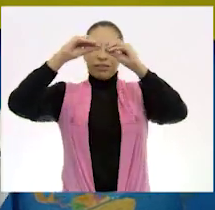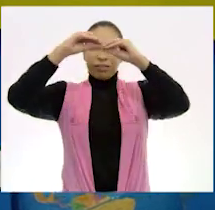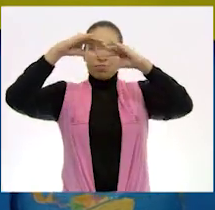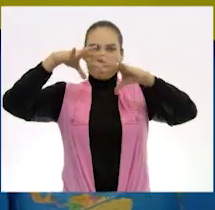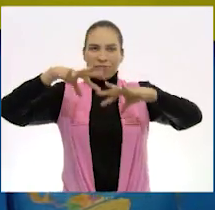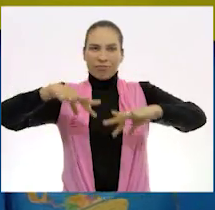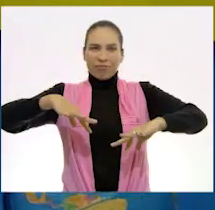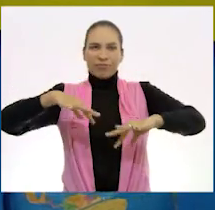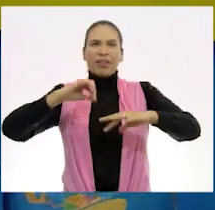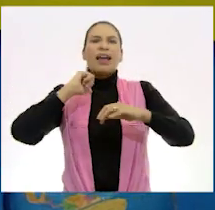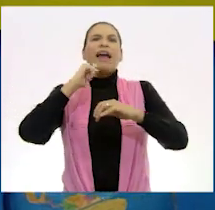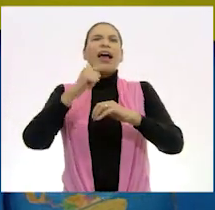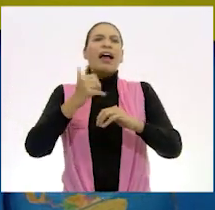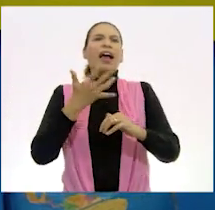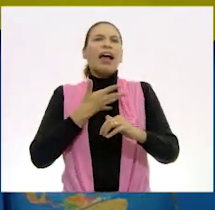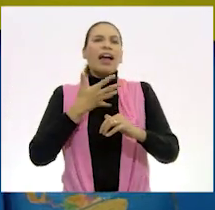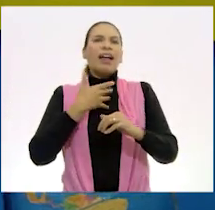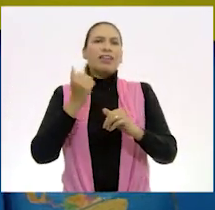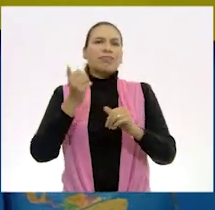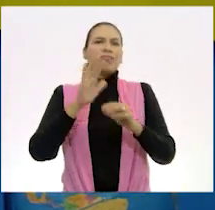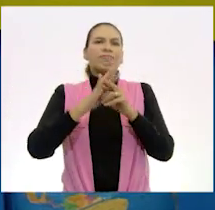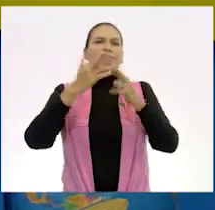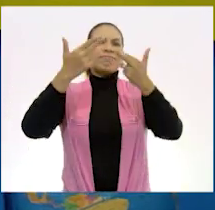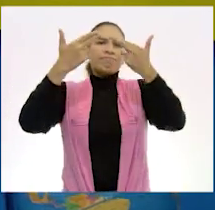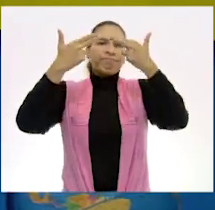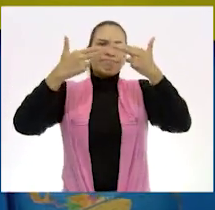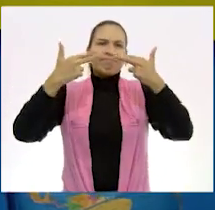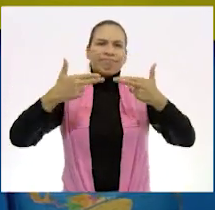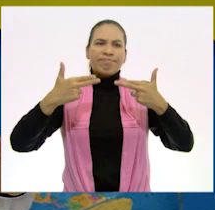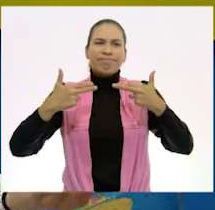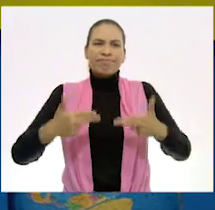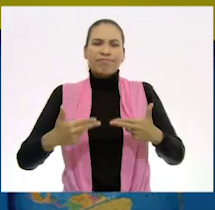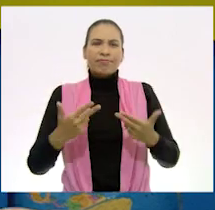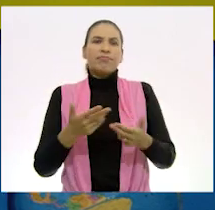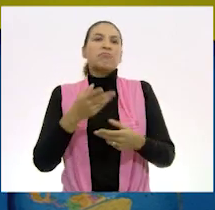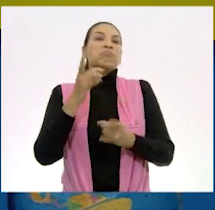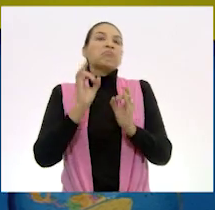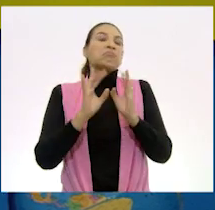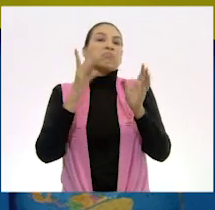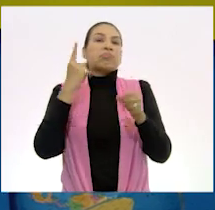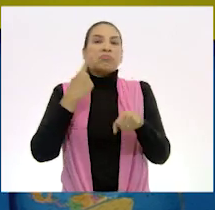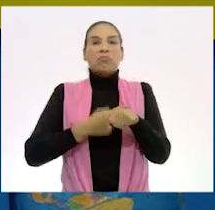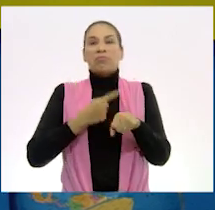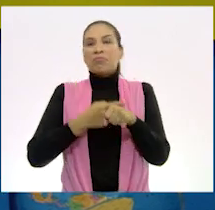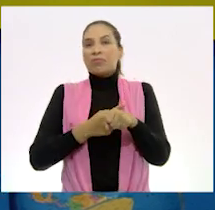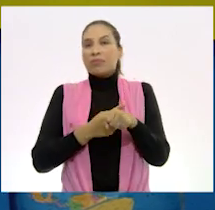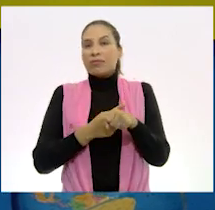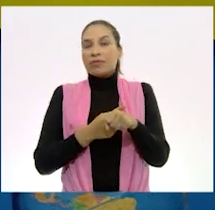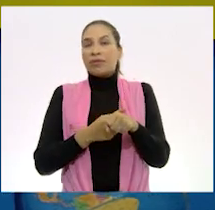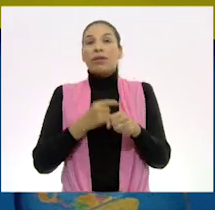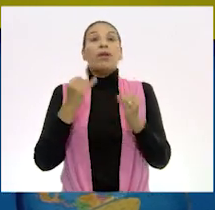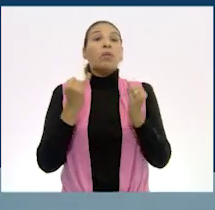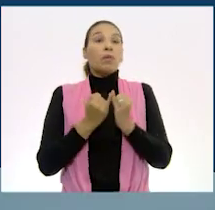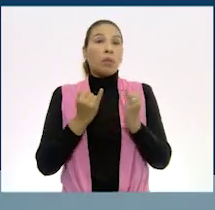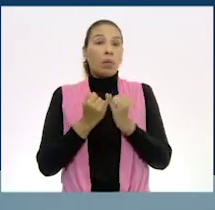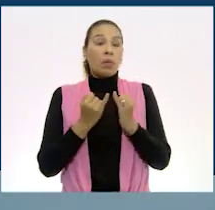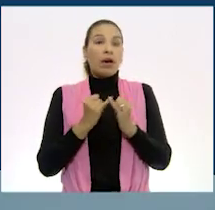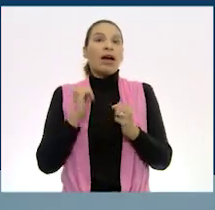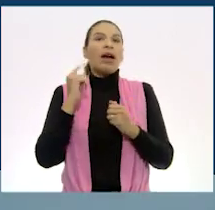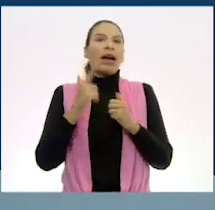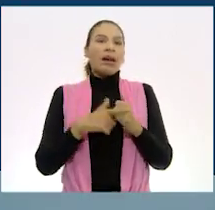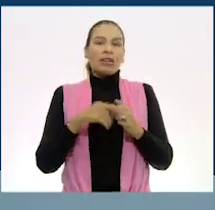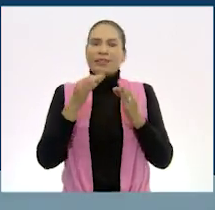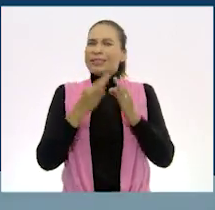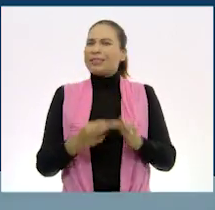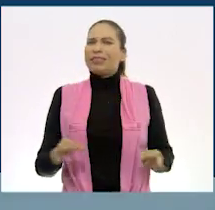tenemos alguna carga genética hacia precisamente este problema. Pero también esto es